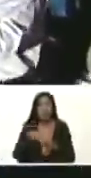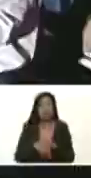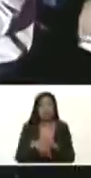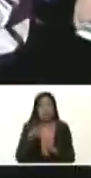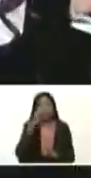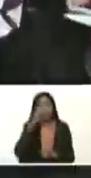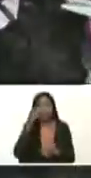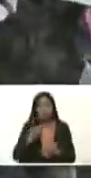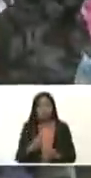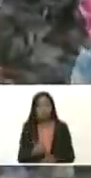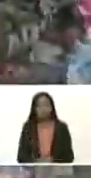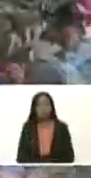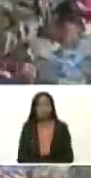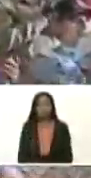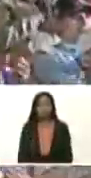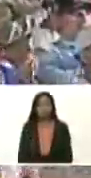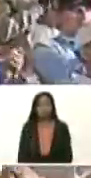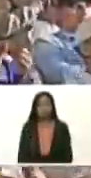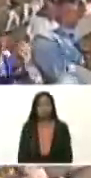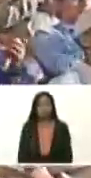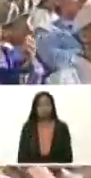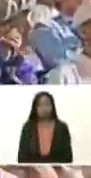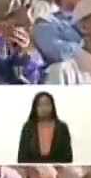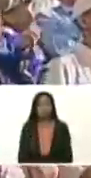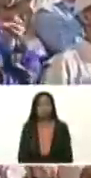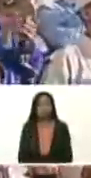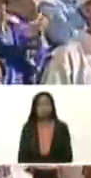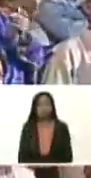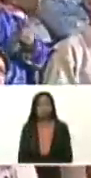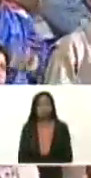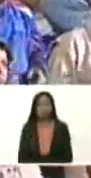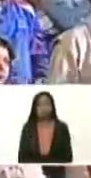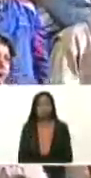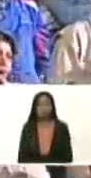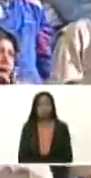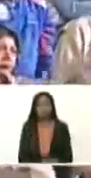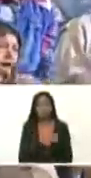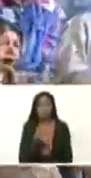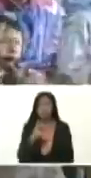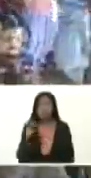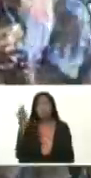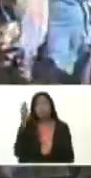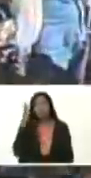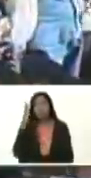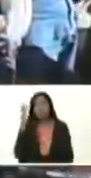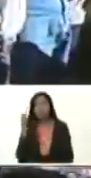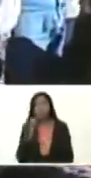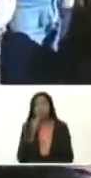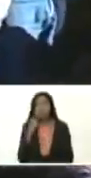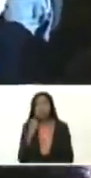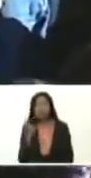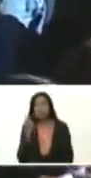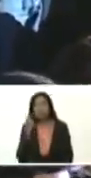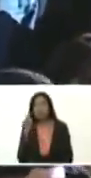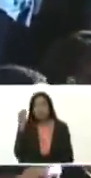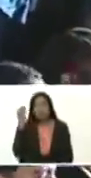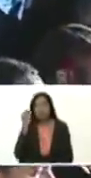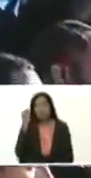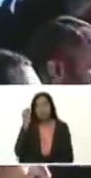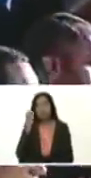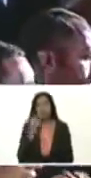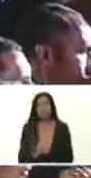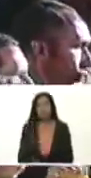seguridad. Ustedes saben a qué me refiero.